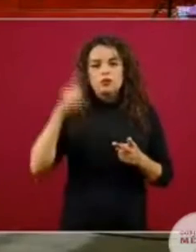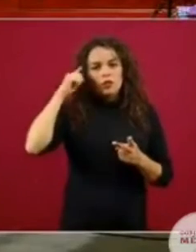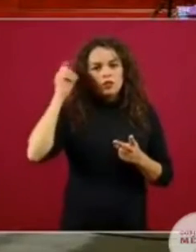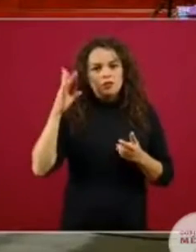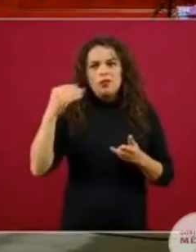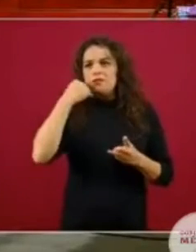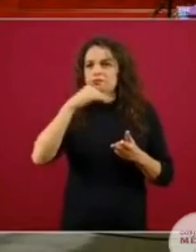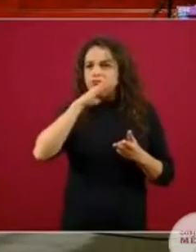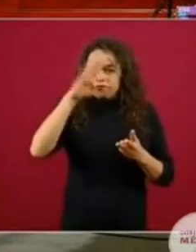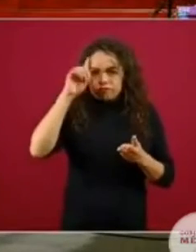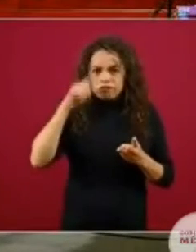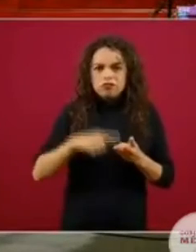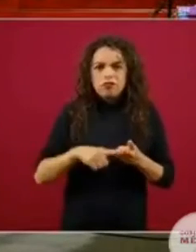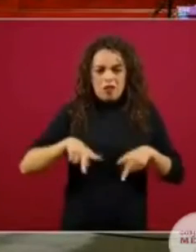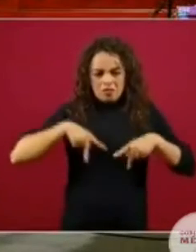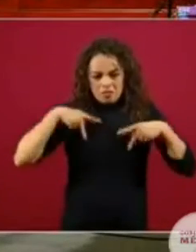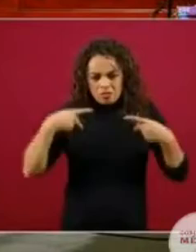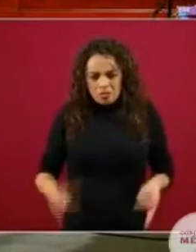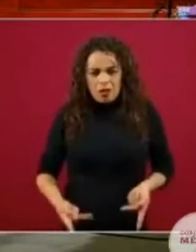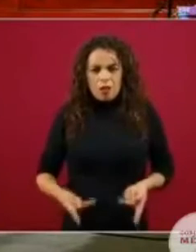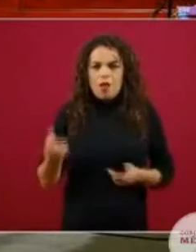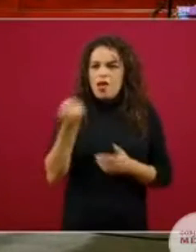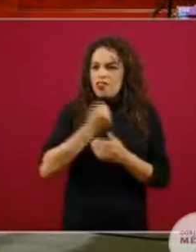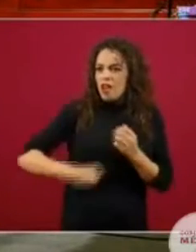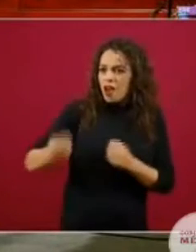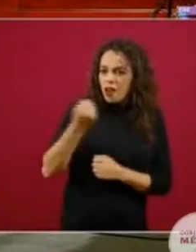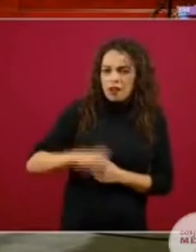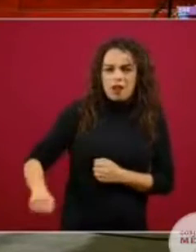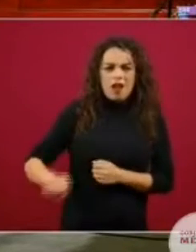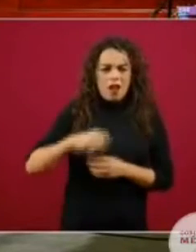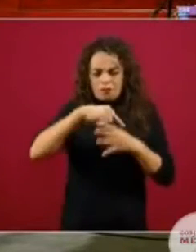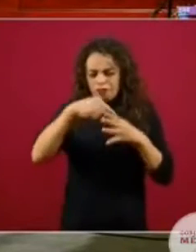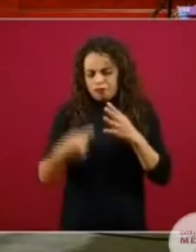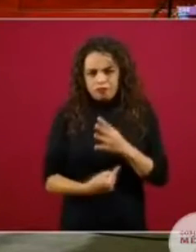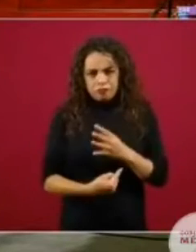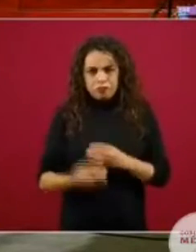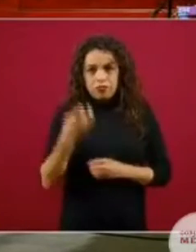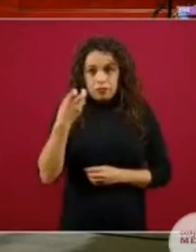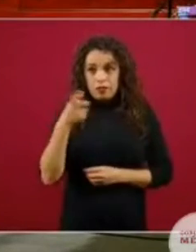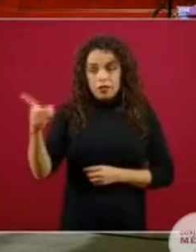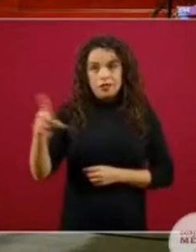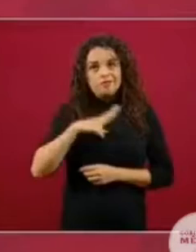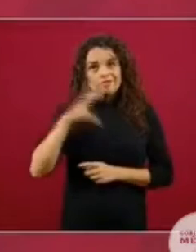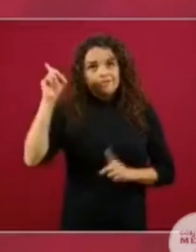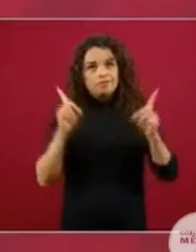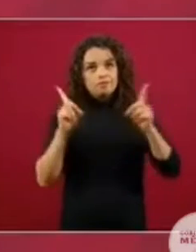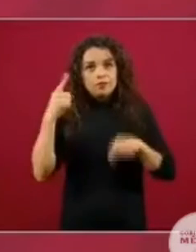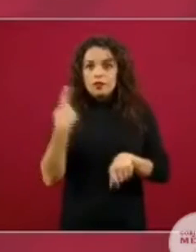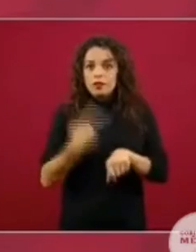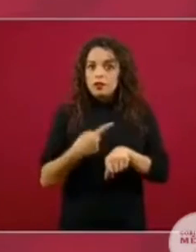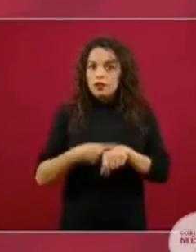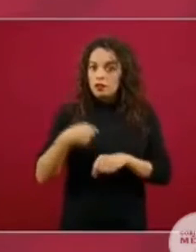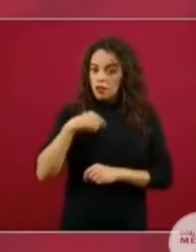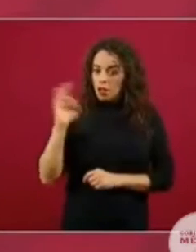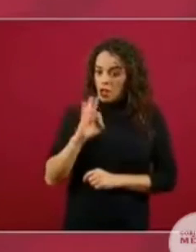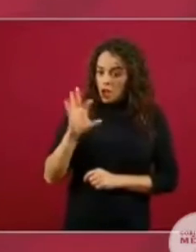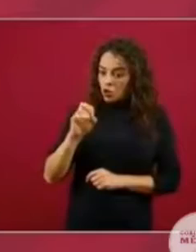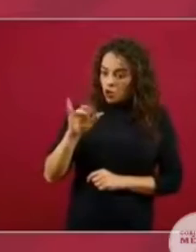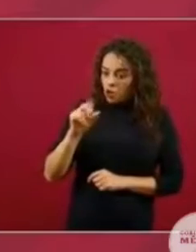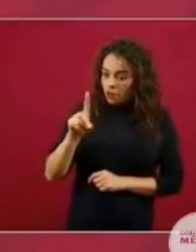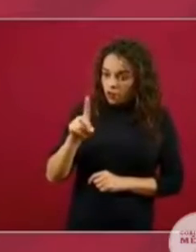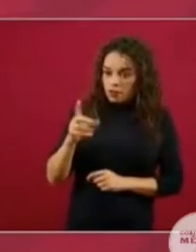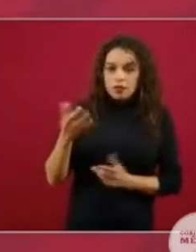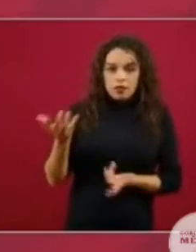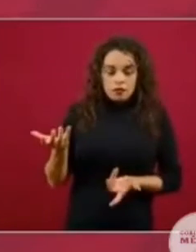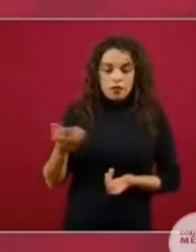quizá diarrea entre otros tiene la inquietud de si tiene o no kovic y si usted tuviera